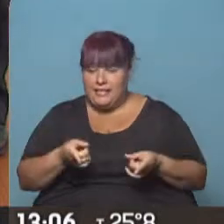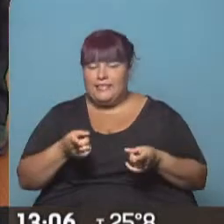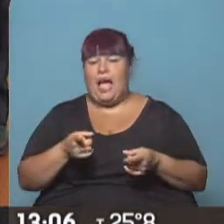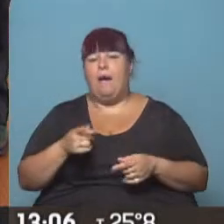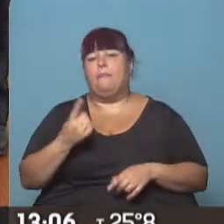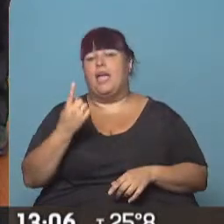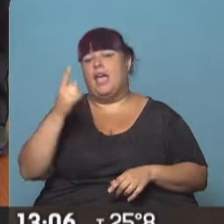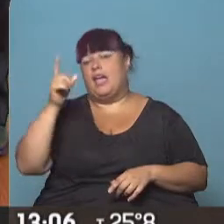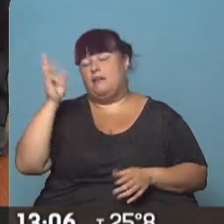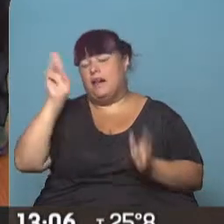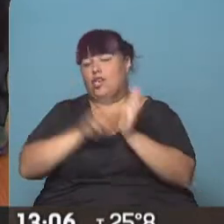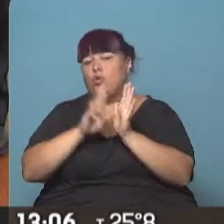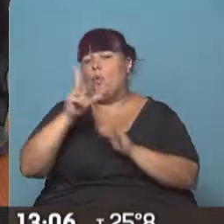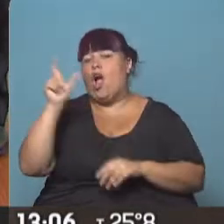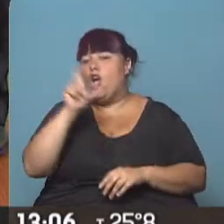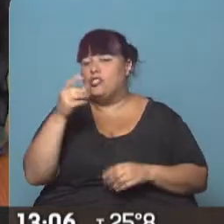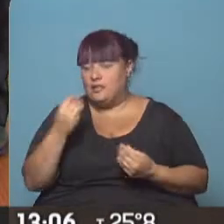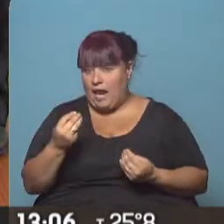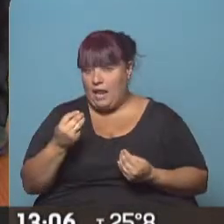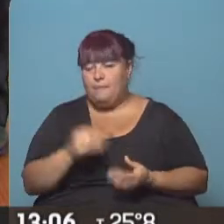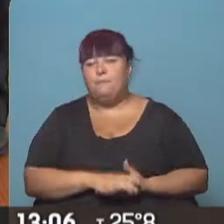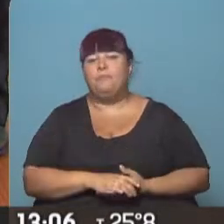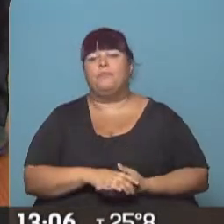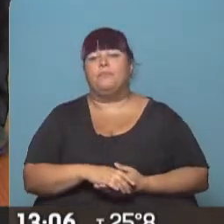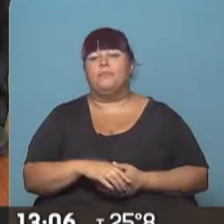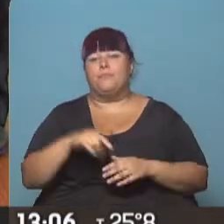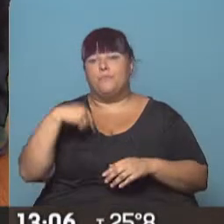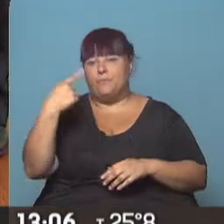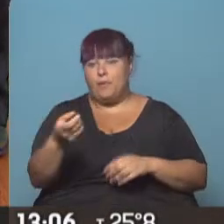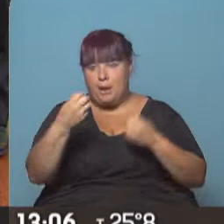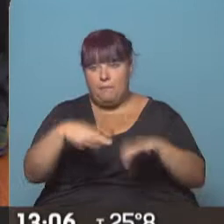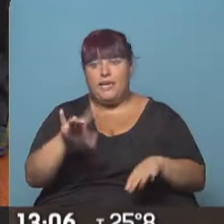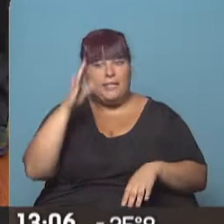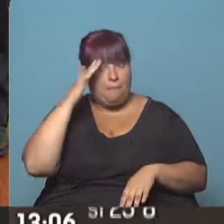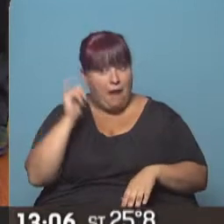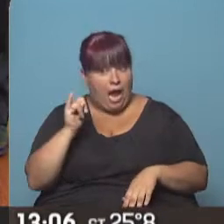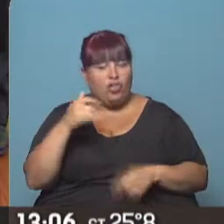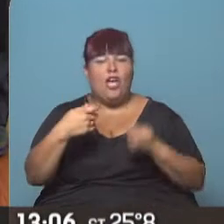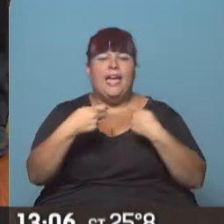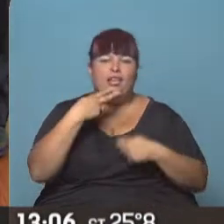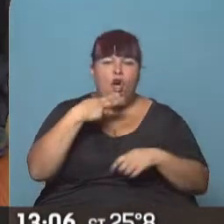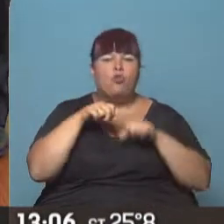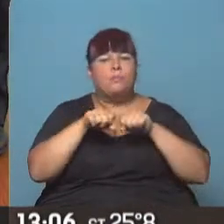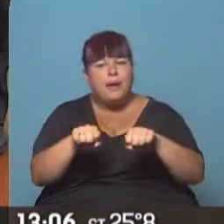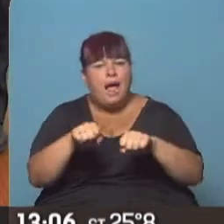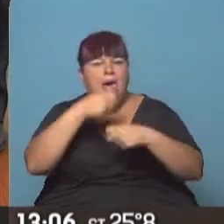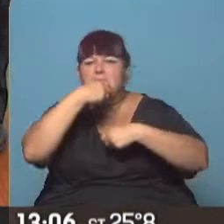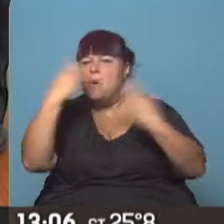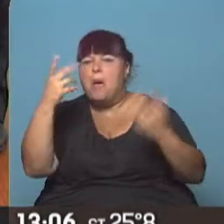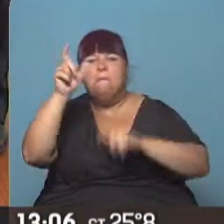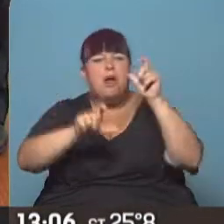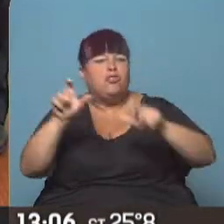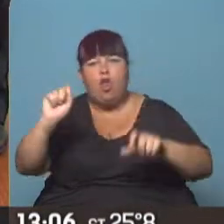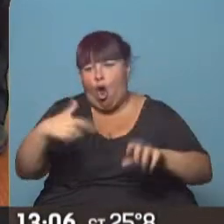a una resolución del Banco Central, es que a partir del mes de marzo, kioscos, supermercados o cualquier